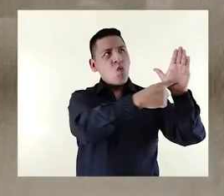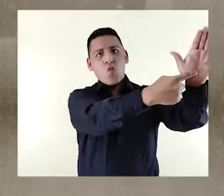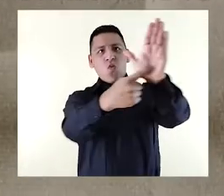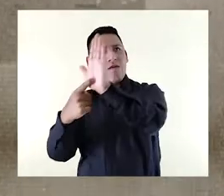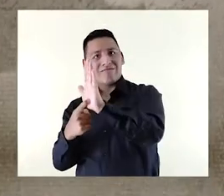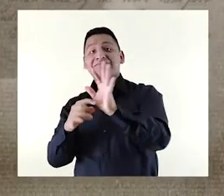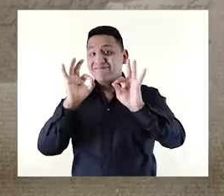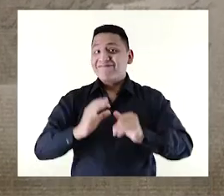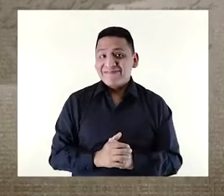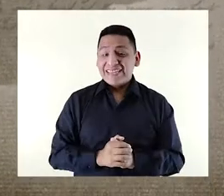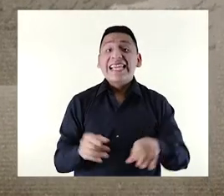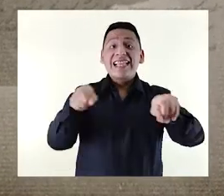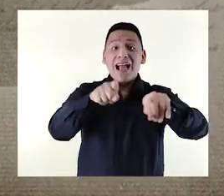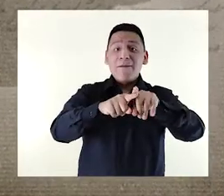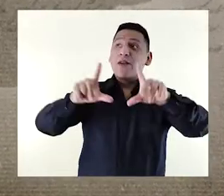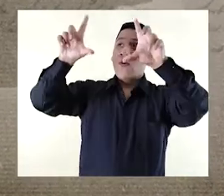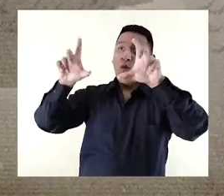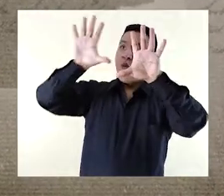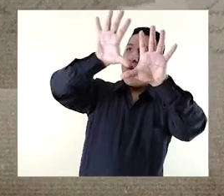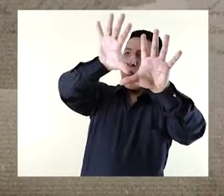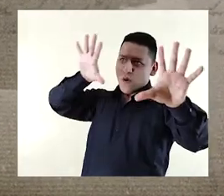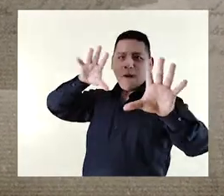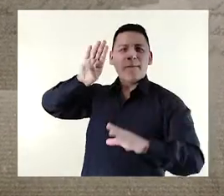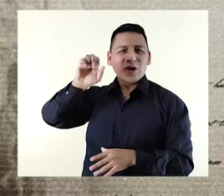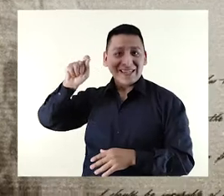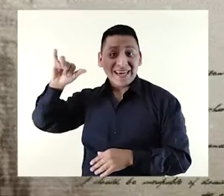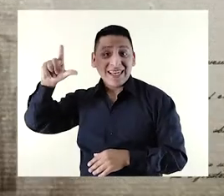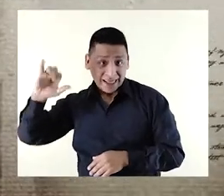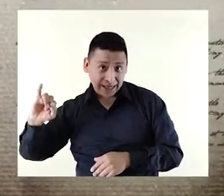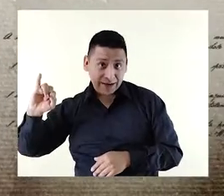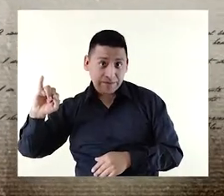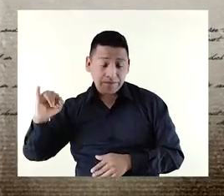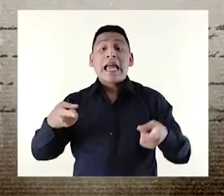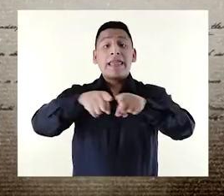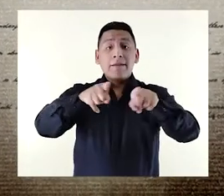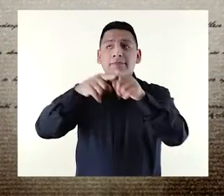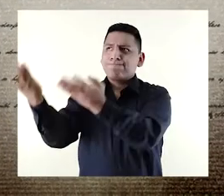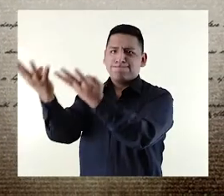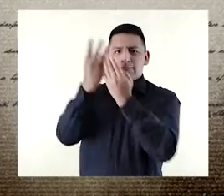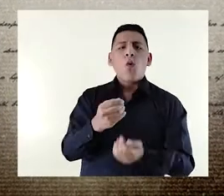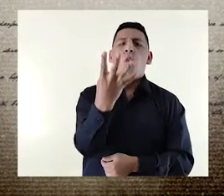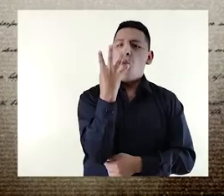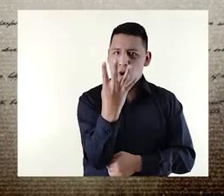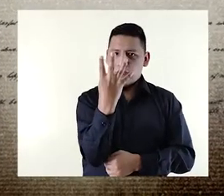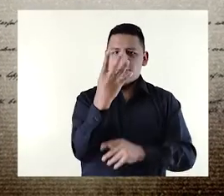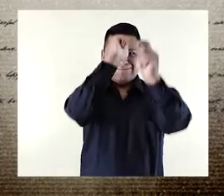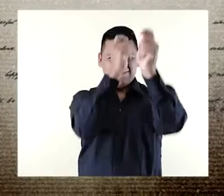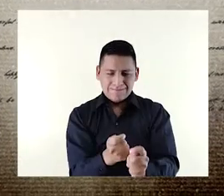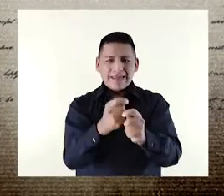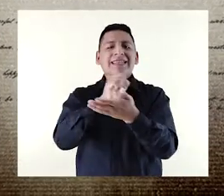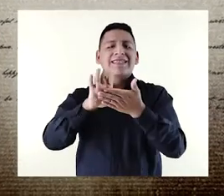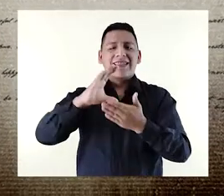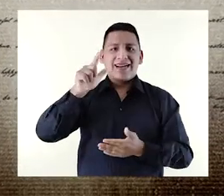sobria simetría, y donde también se distingue un vitral inspirado en Botticelli. Posteriormente arribaron aquí cuatro esculturas de mármol